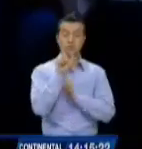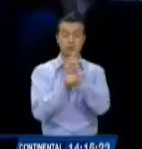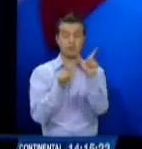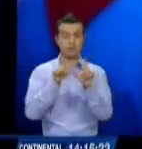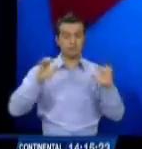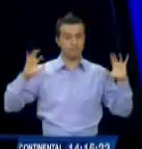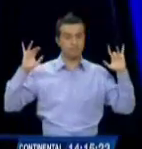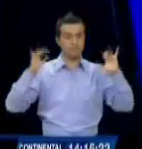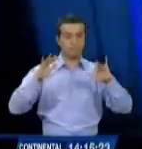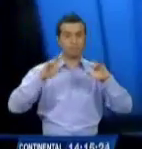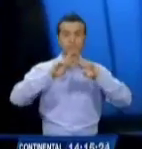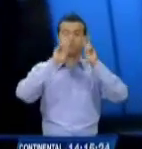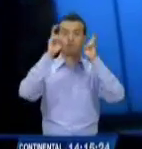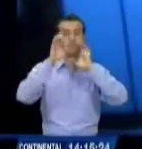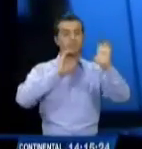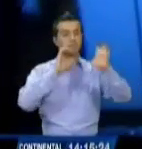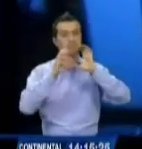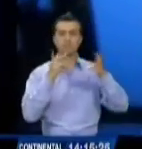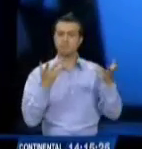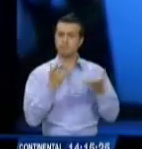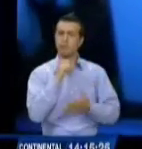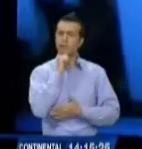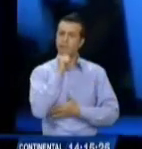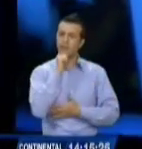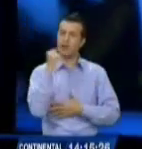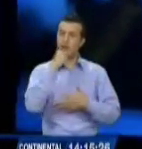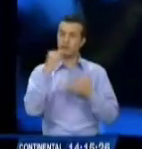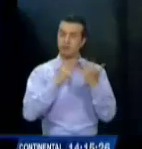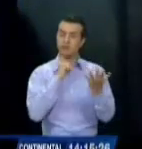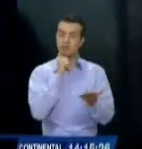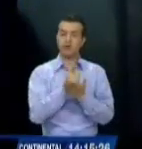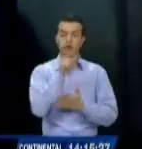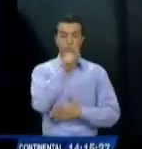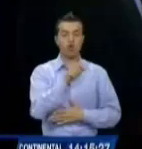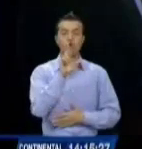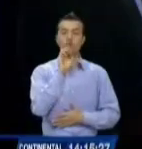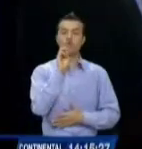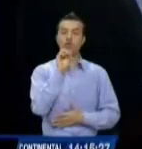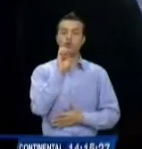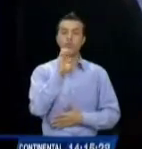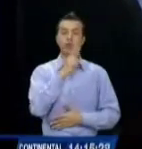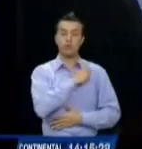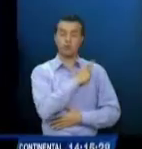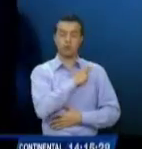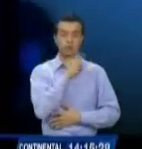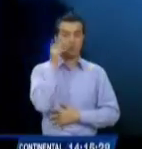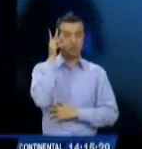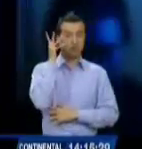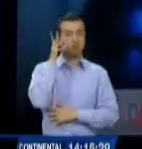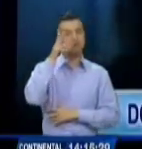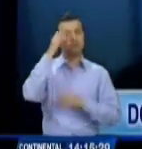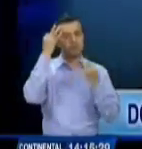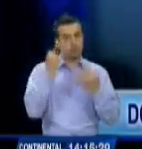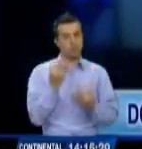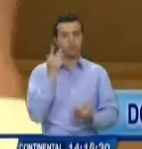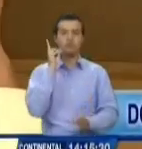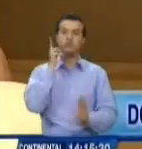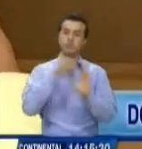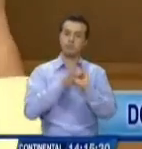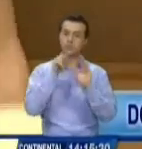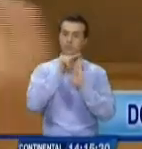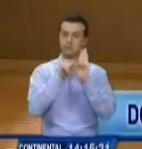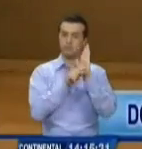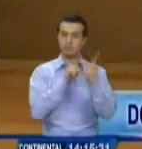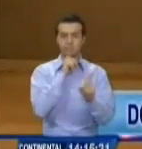personas. Pero en el ámbito de la comunicación todavía queda mucho por hacer, según Rommel Jurado, catedrático que participó en la construcción de la normativa.